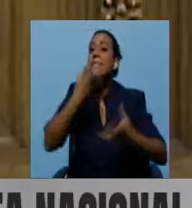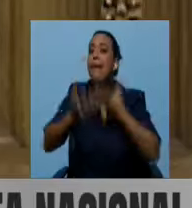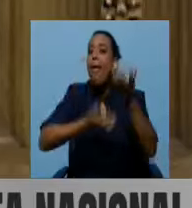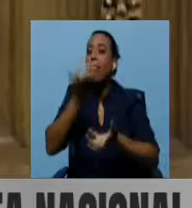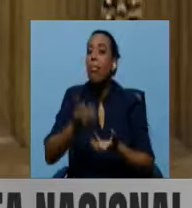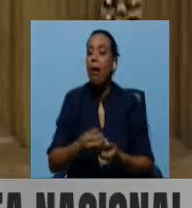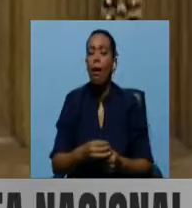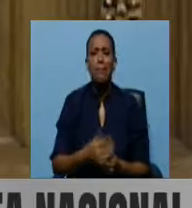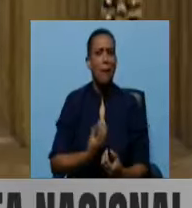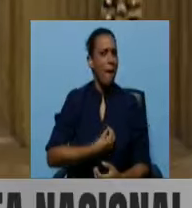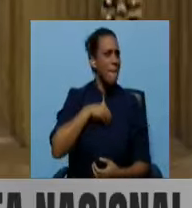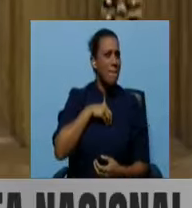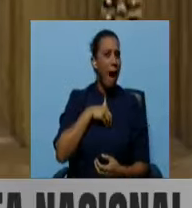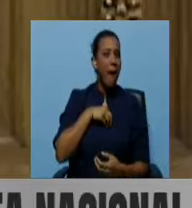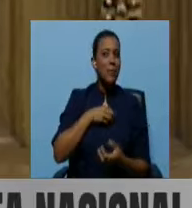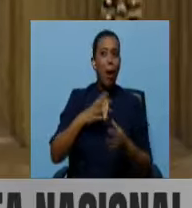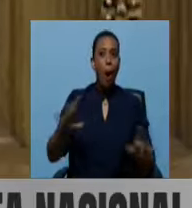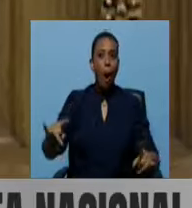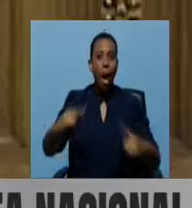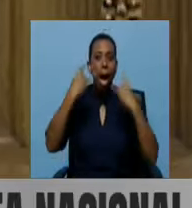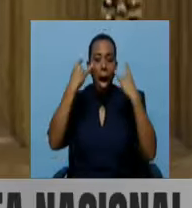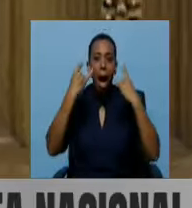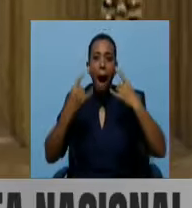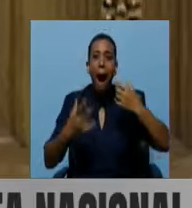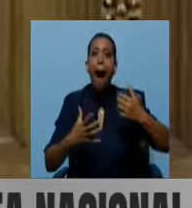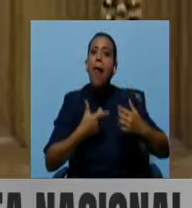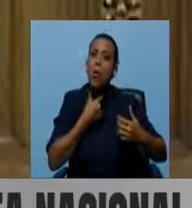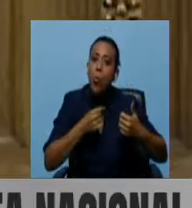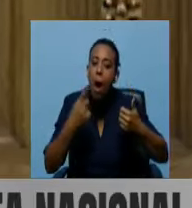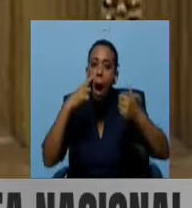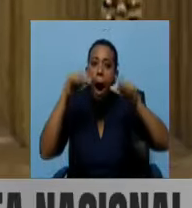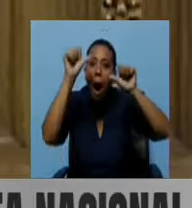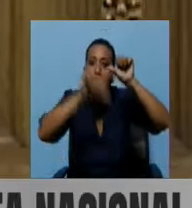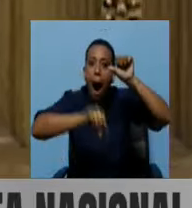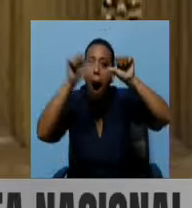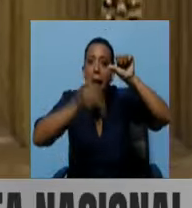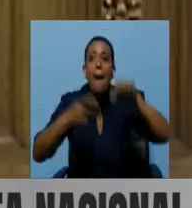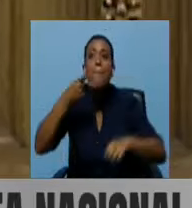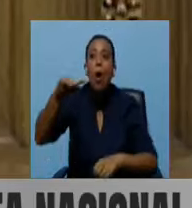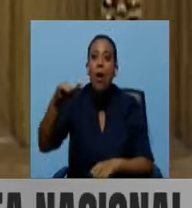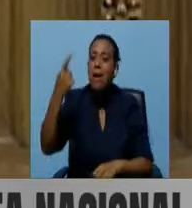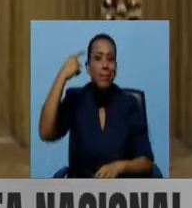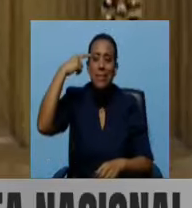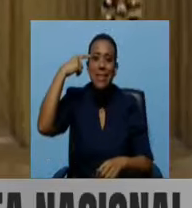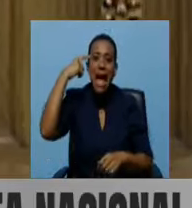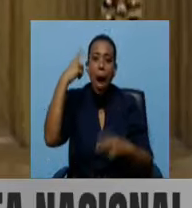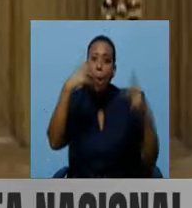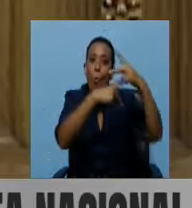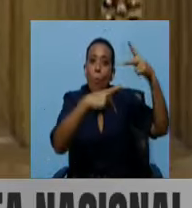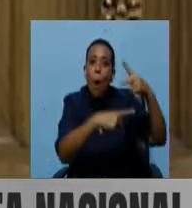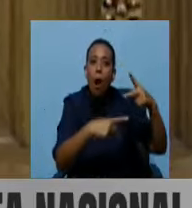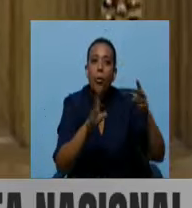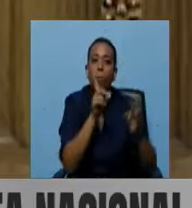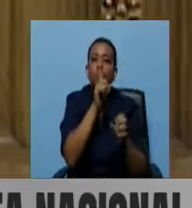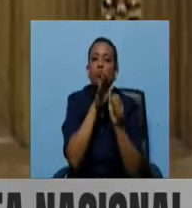pasa? Le llega al público y el público realmente está interesado en la política. Lo que pasa es que el algoritmo se la